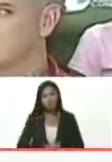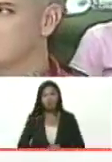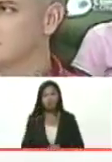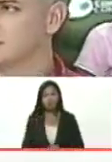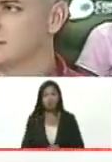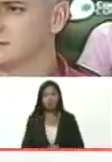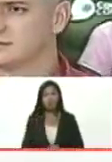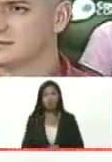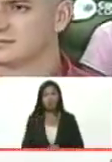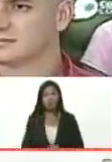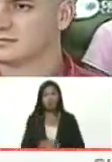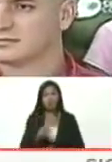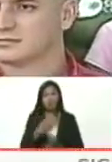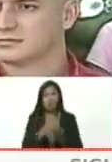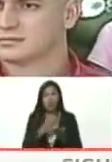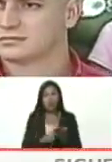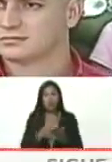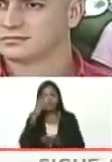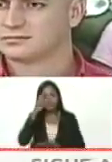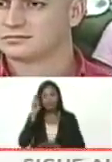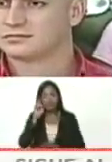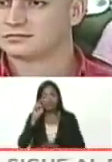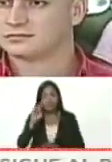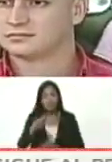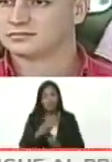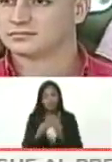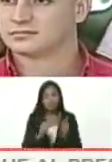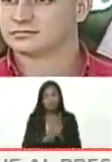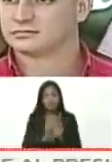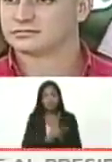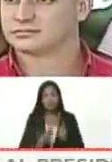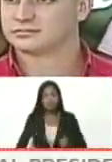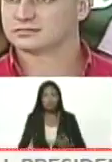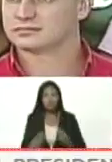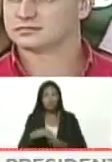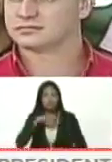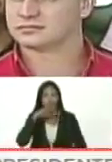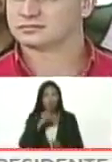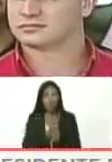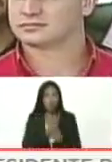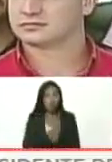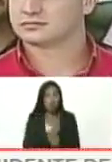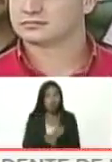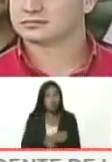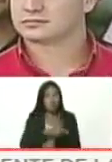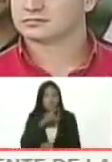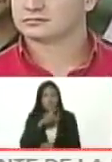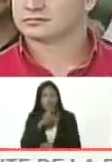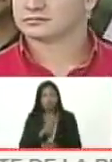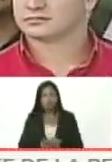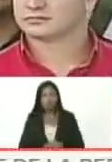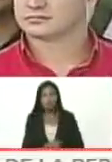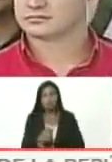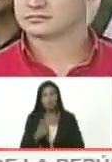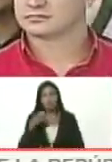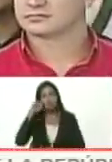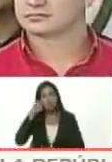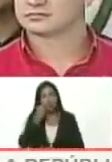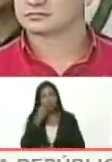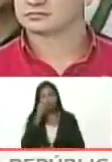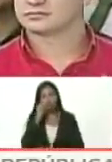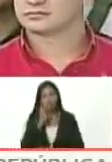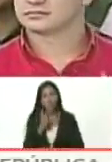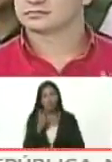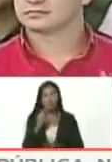Yo era canciller y vicepresidente. Me tocaba mucho trabajo, mucho trabajo. Y recuerdo que el comandante